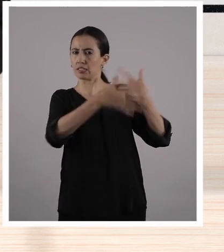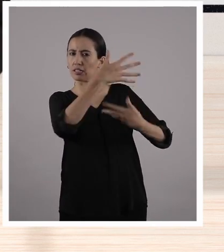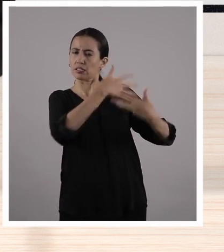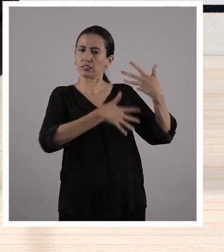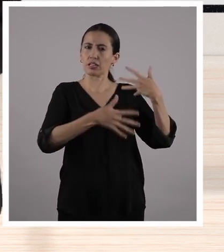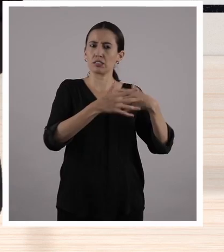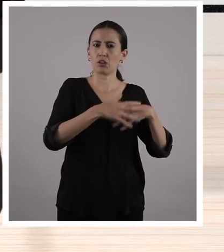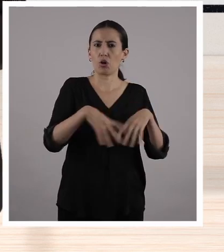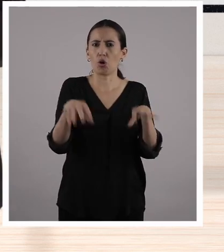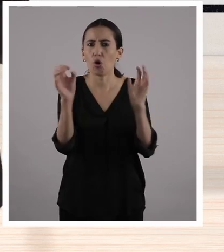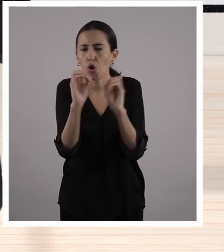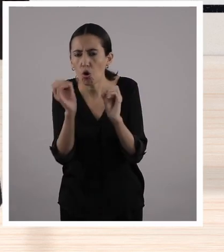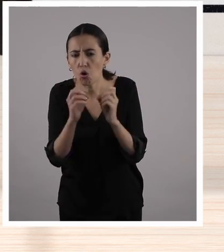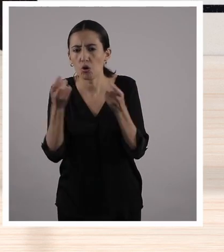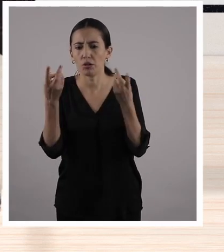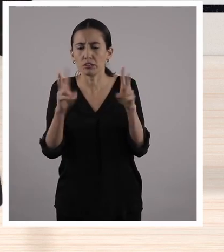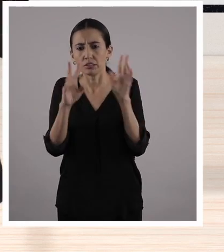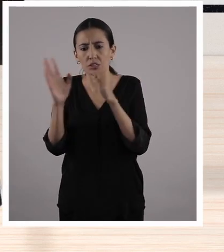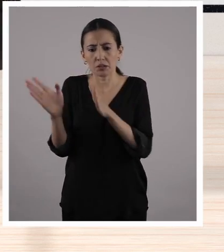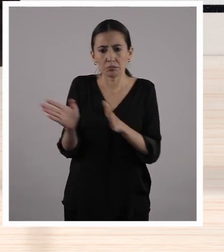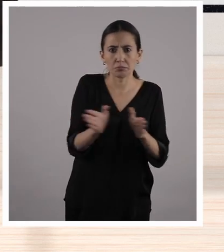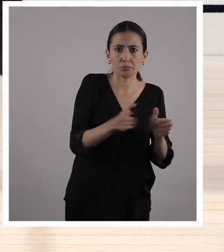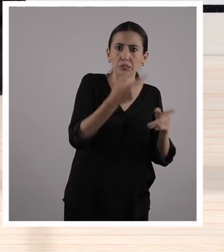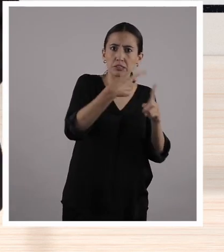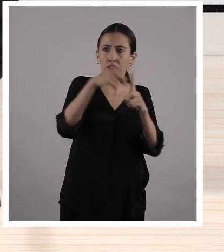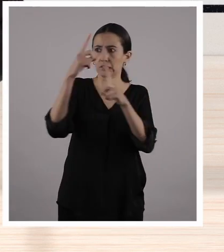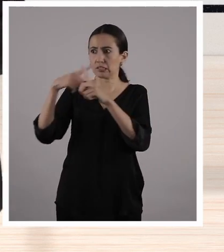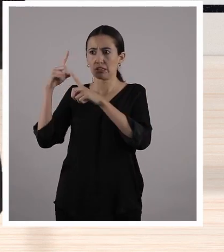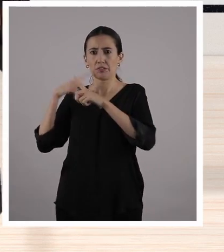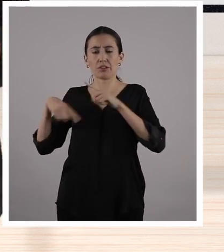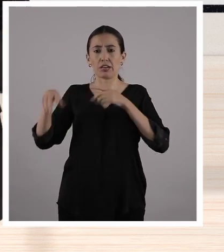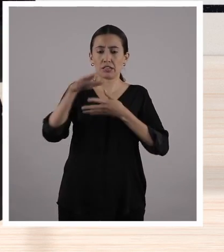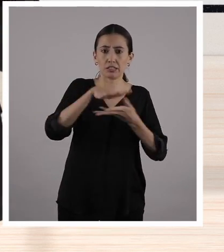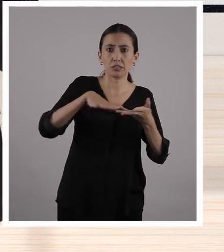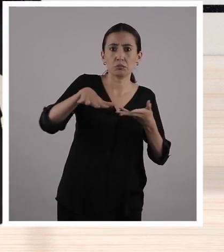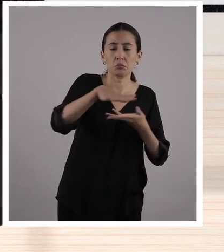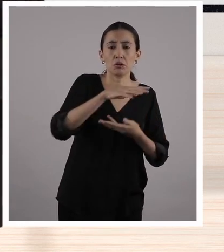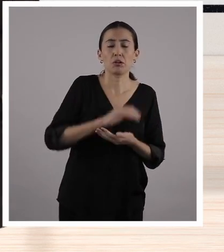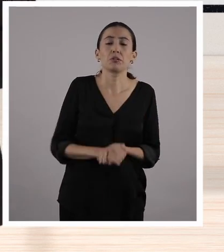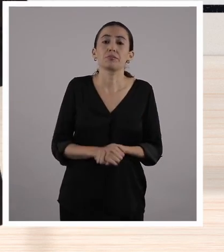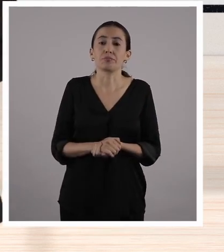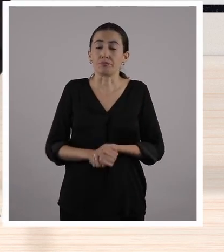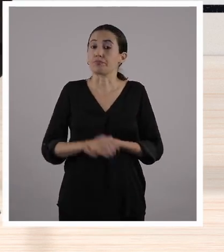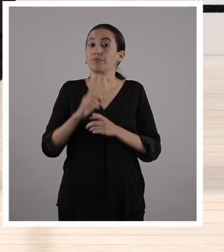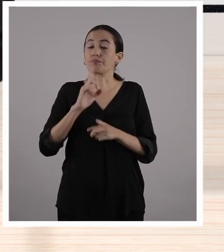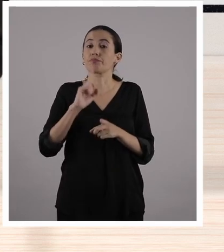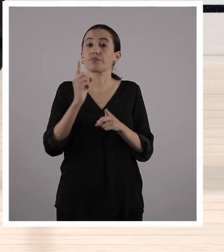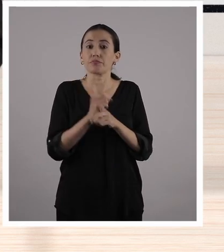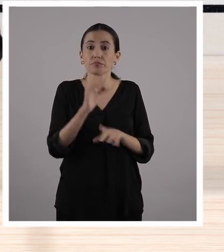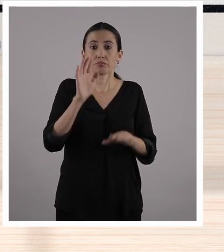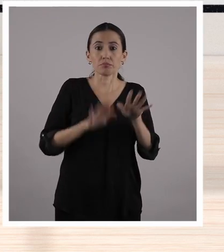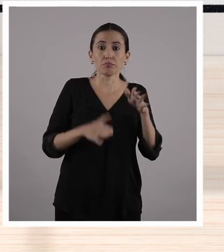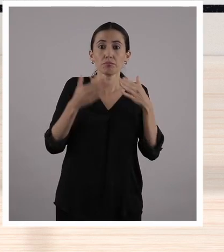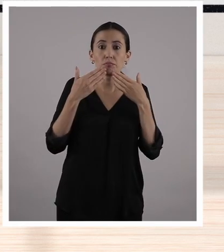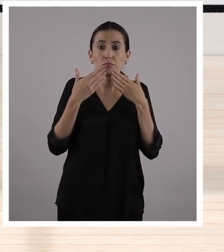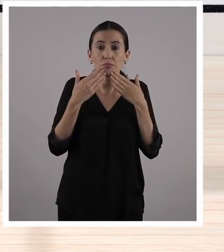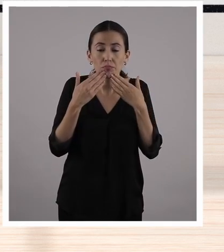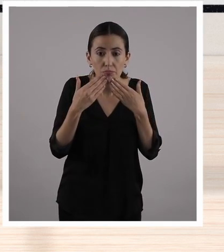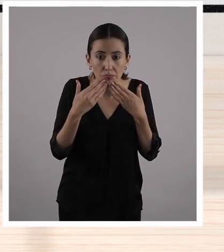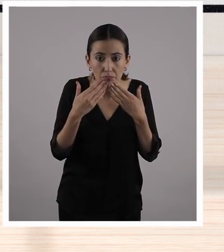las creencias o de las formas de vida de diferentes pueblos que habitan en nuestro planeta. Claro que sí, profe